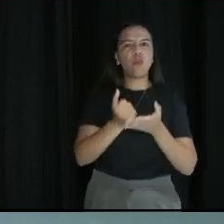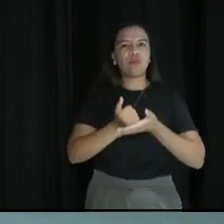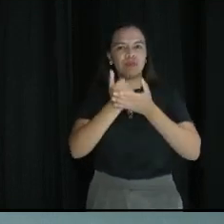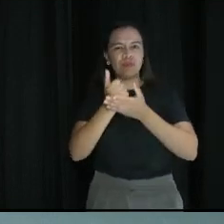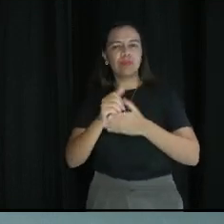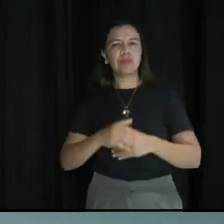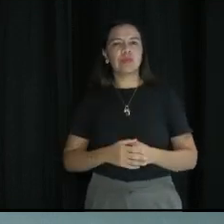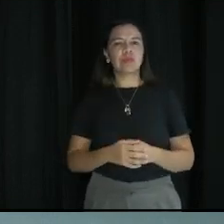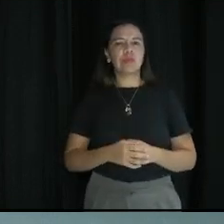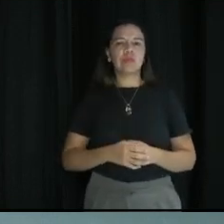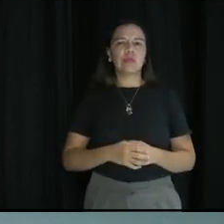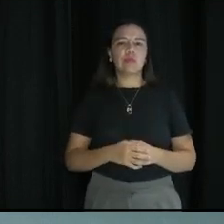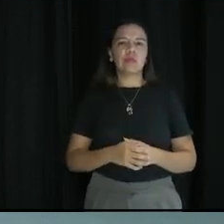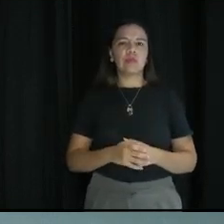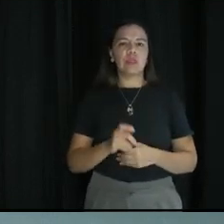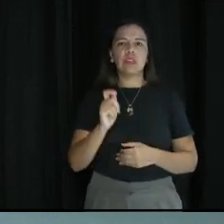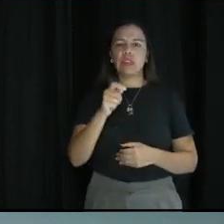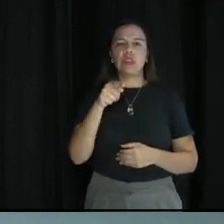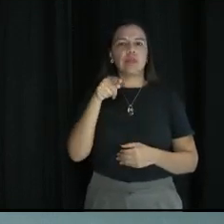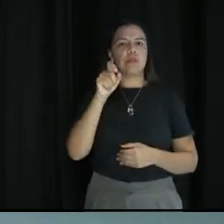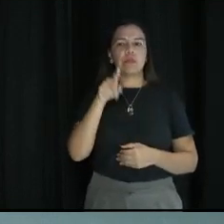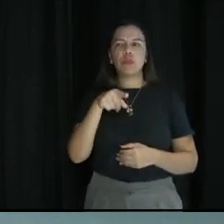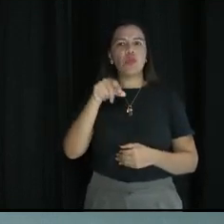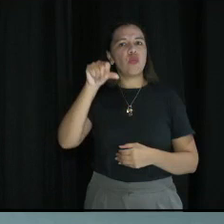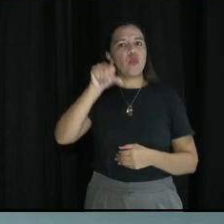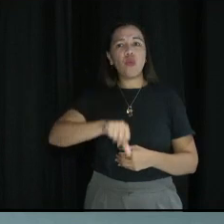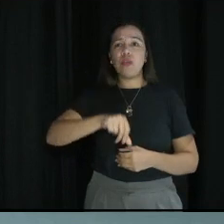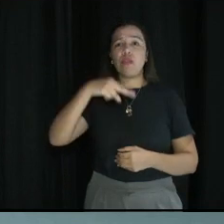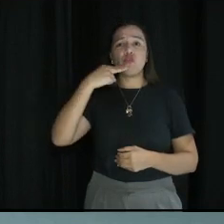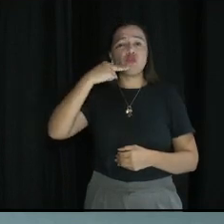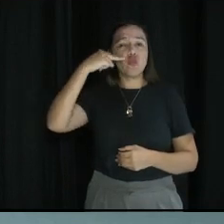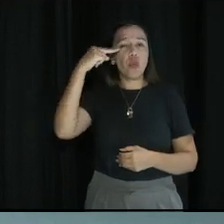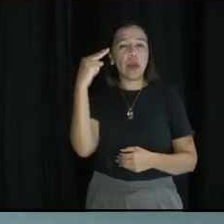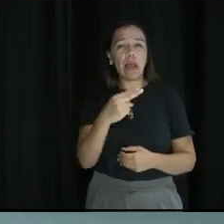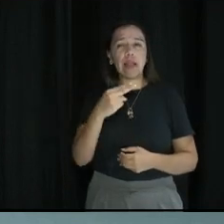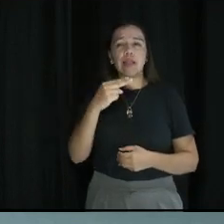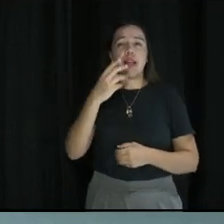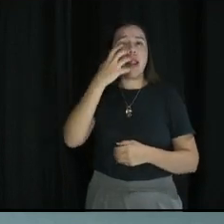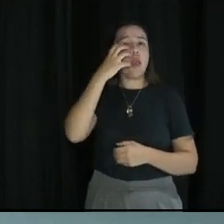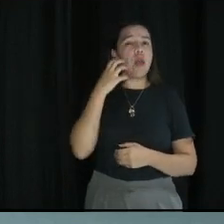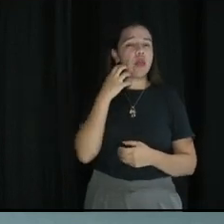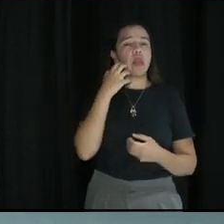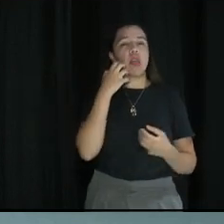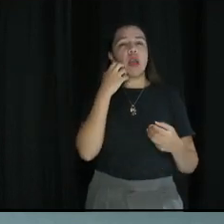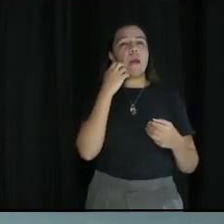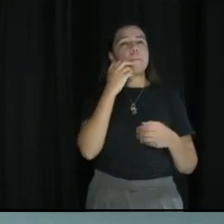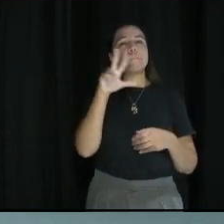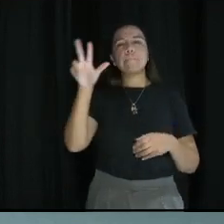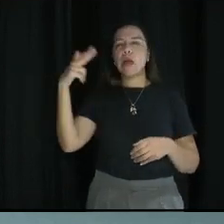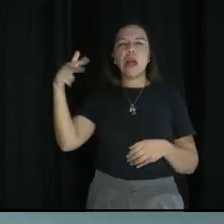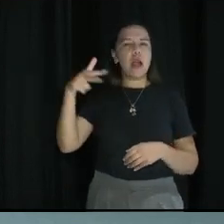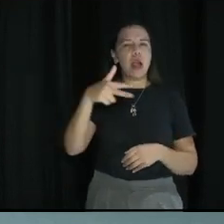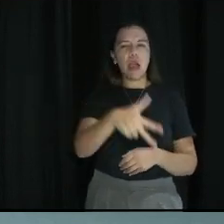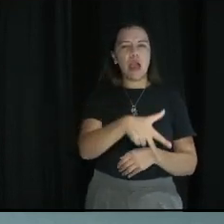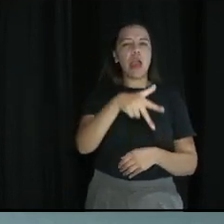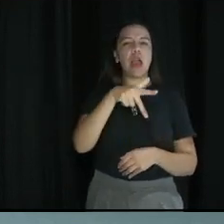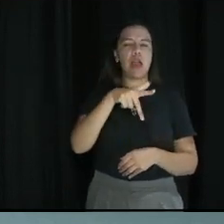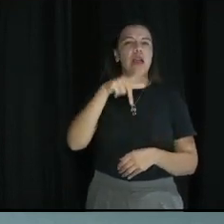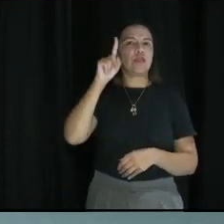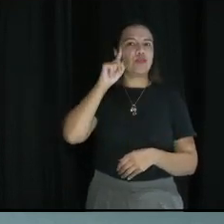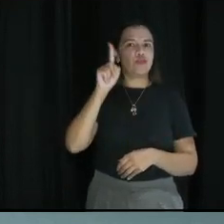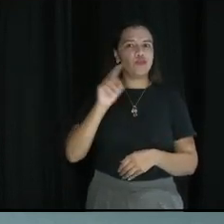El ejemplar había sido trasladado al zoológico de carácter de urgencia o emergencia, y